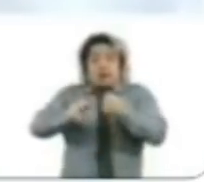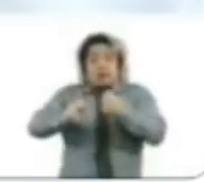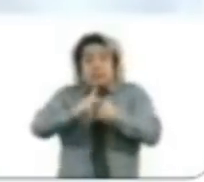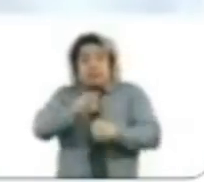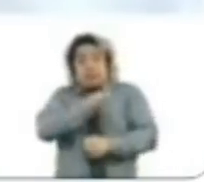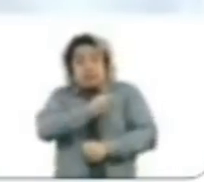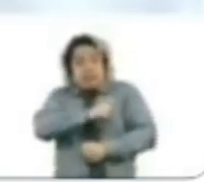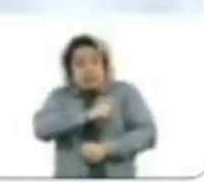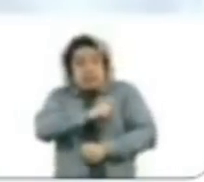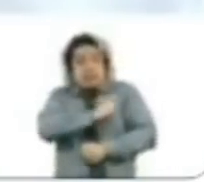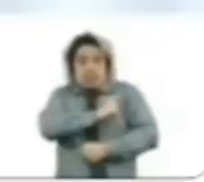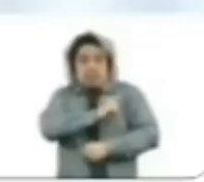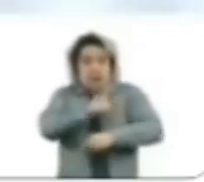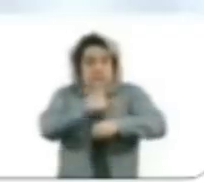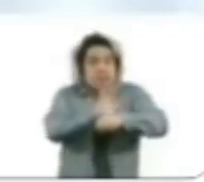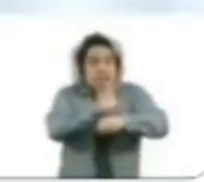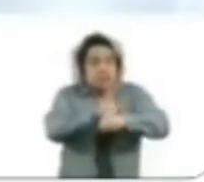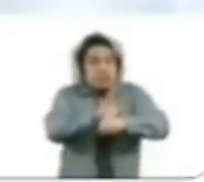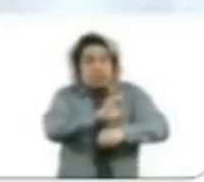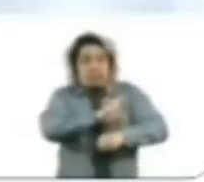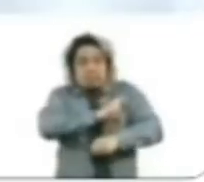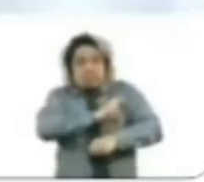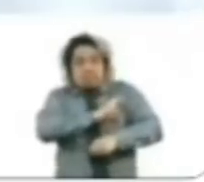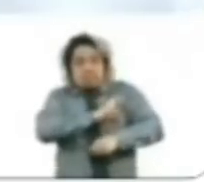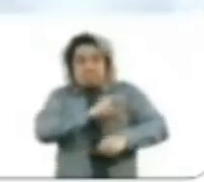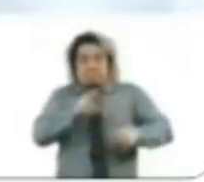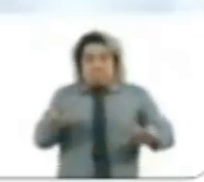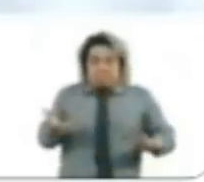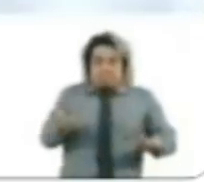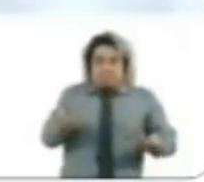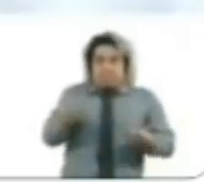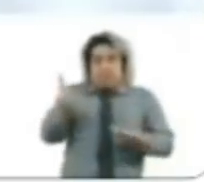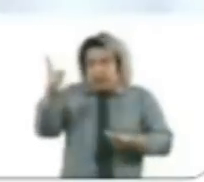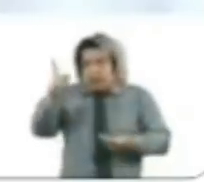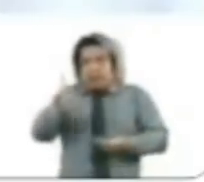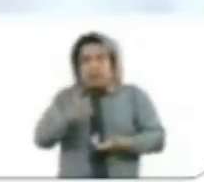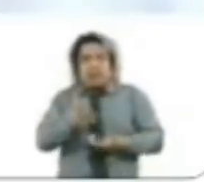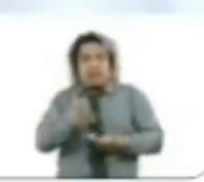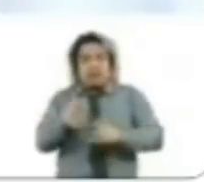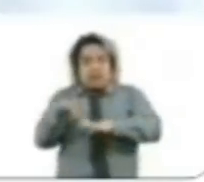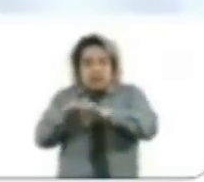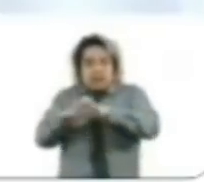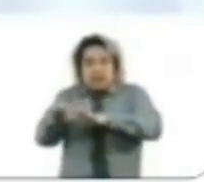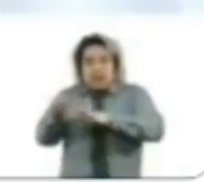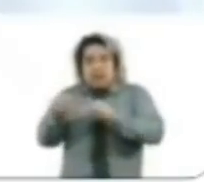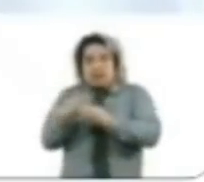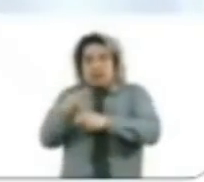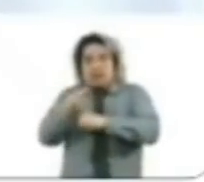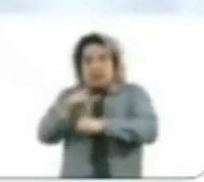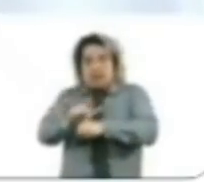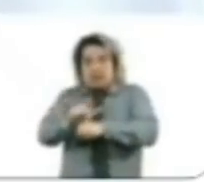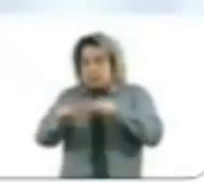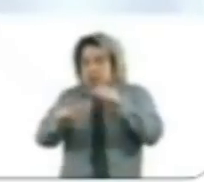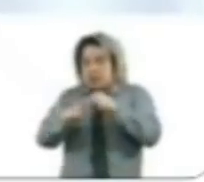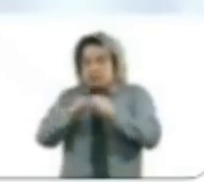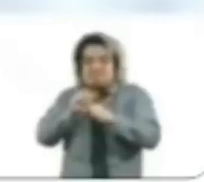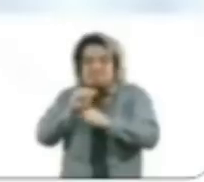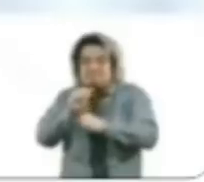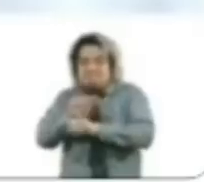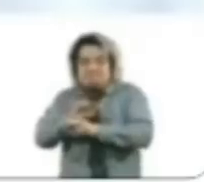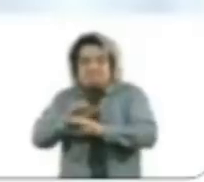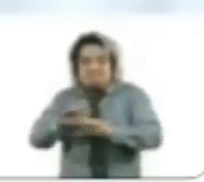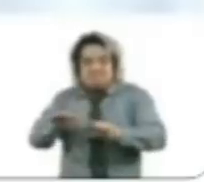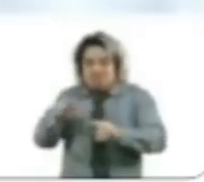una privatización y se dejó a la empresa eléctrica nacional sin ninguna posibilidad o